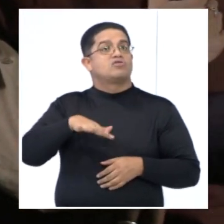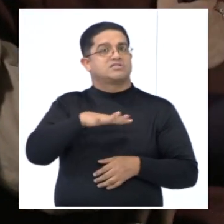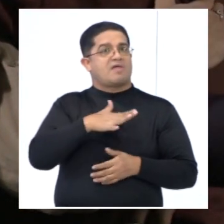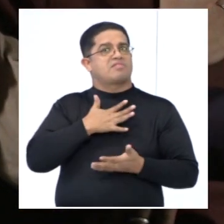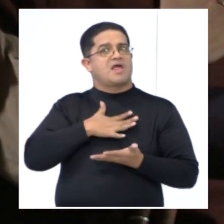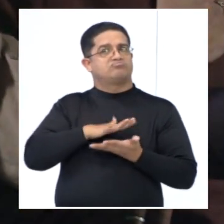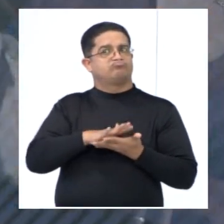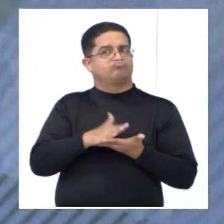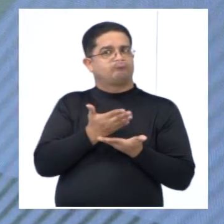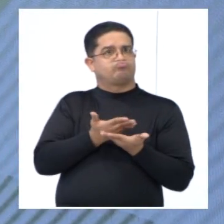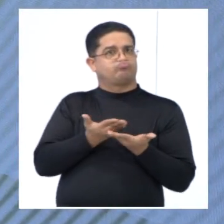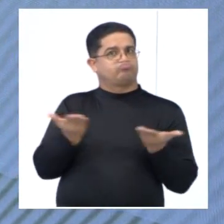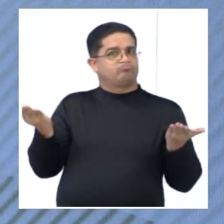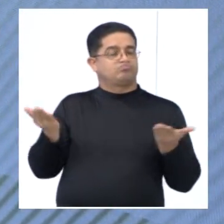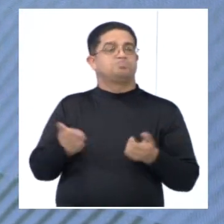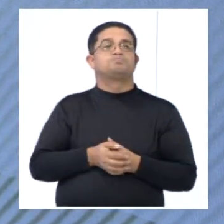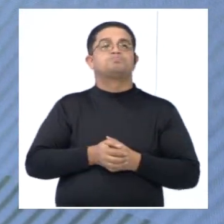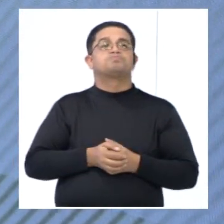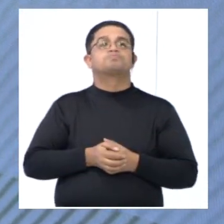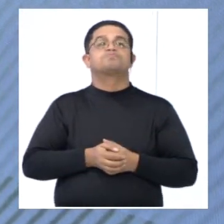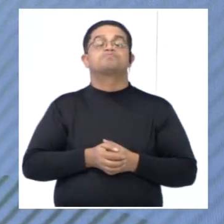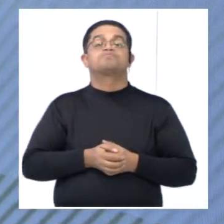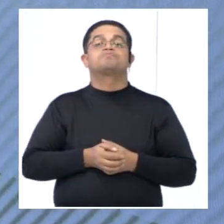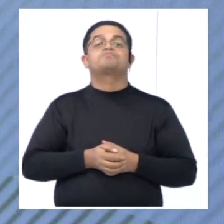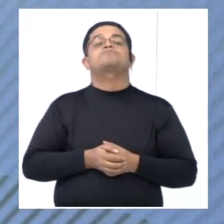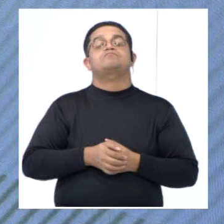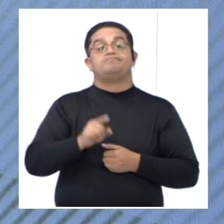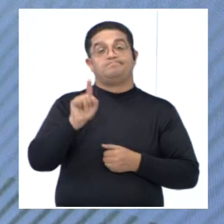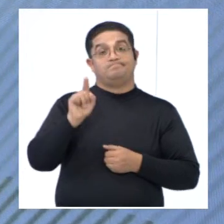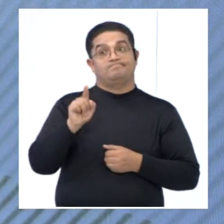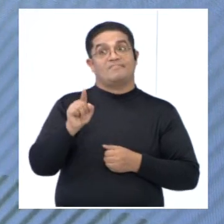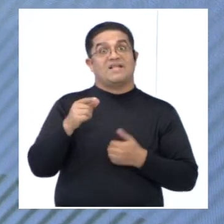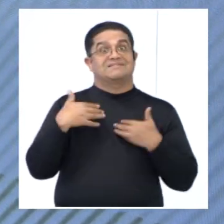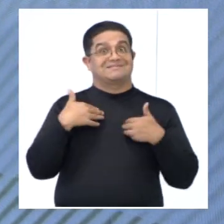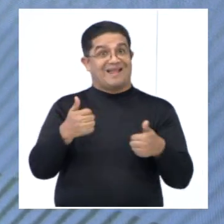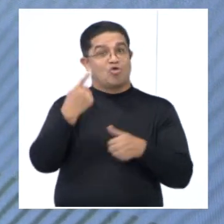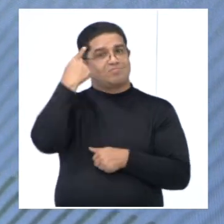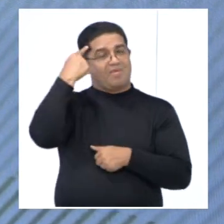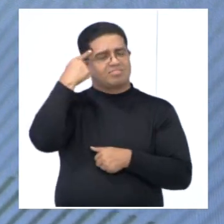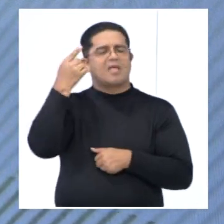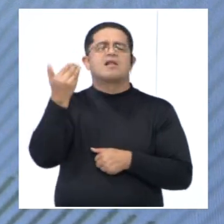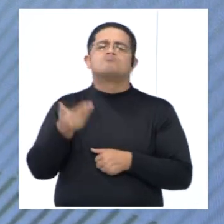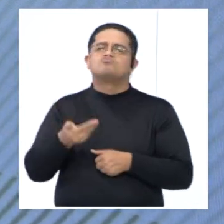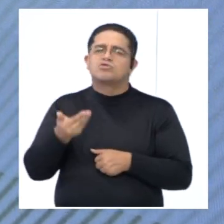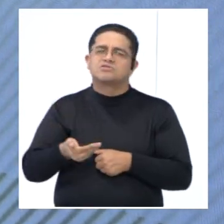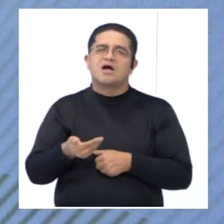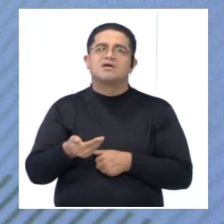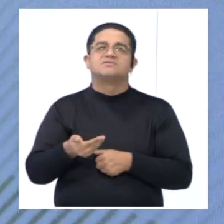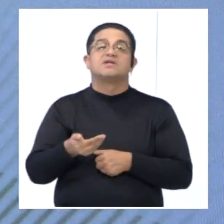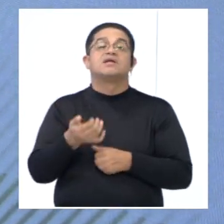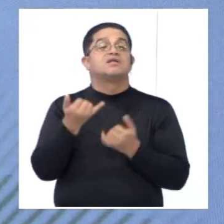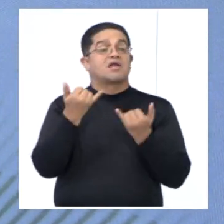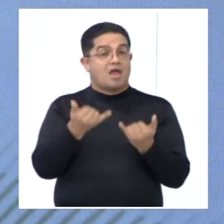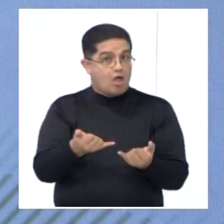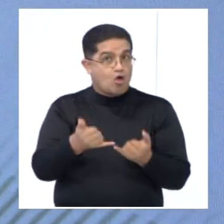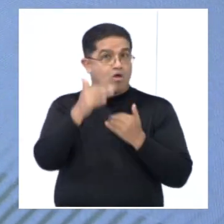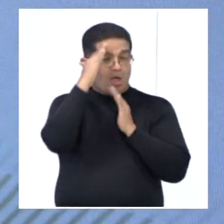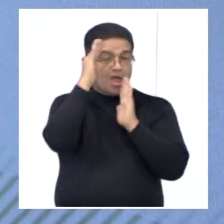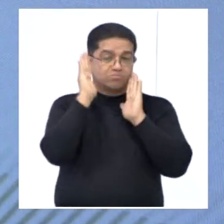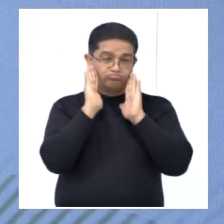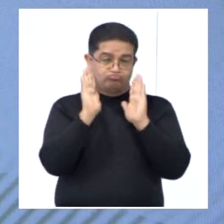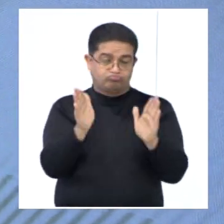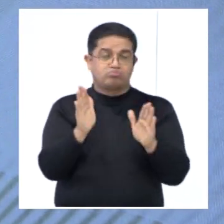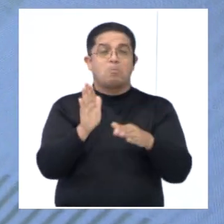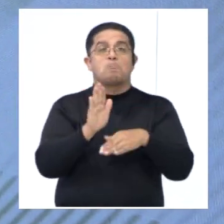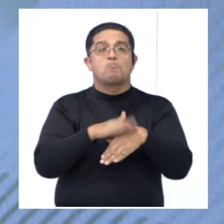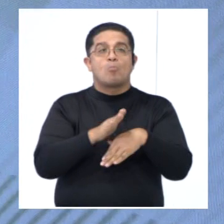para todos. La salud mental, sin duda alguna, es fundamental y además se le está prestando más atención en estos momentos porque